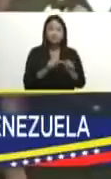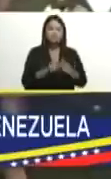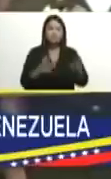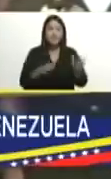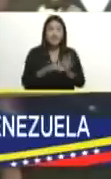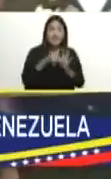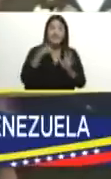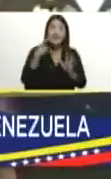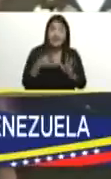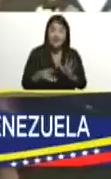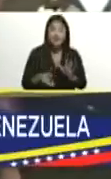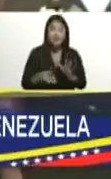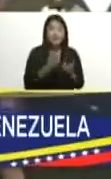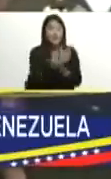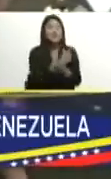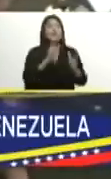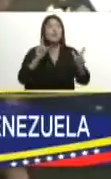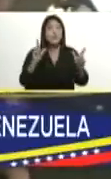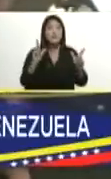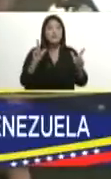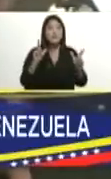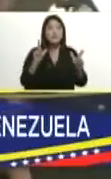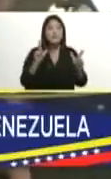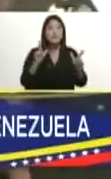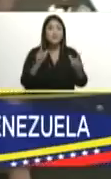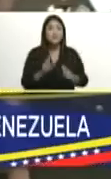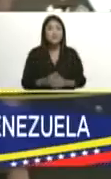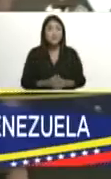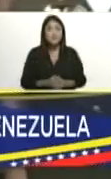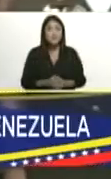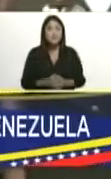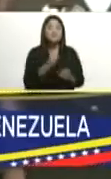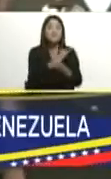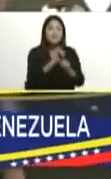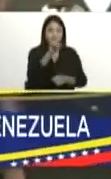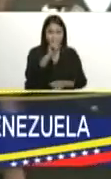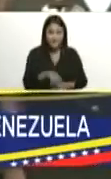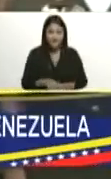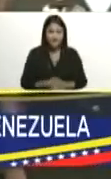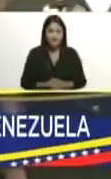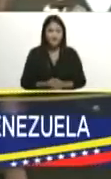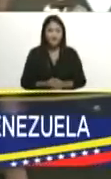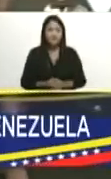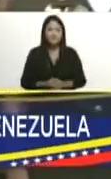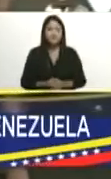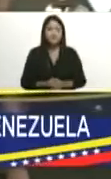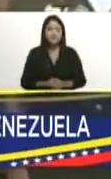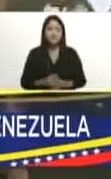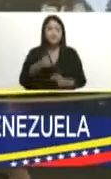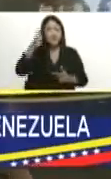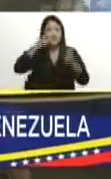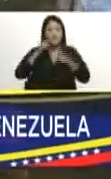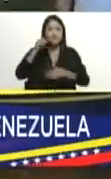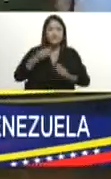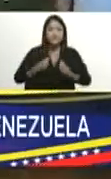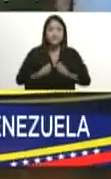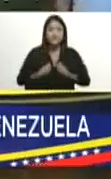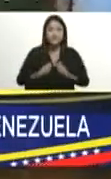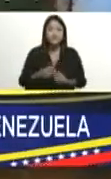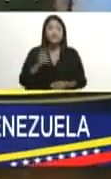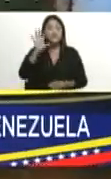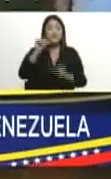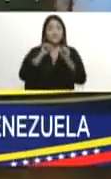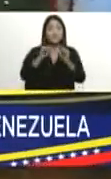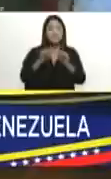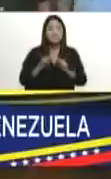derecho a ser libres, soberanos e independientes. ¡Chávez vive! ¡La